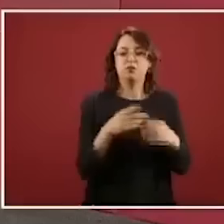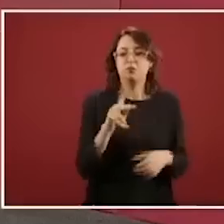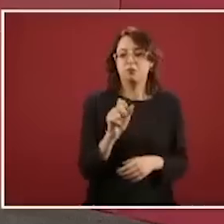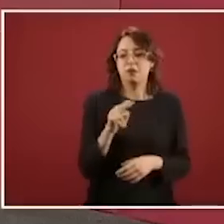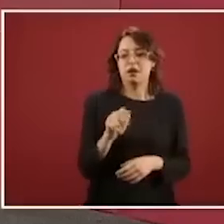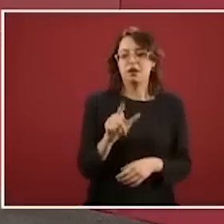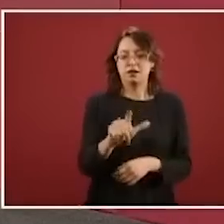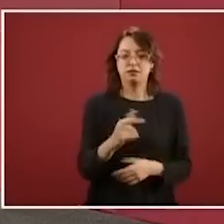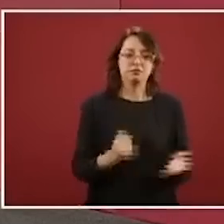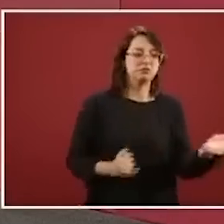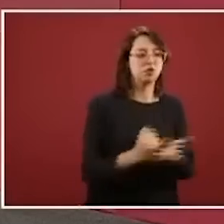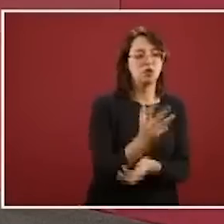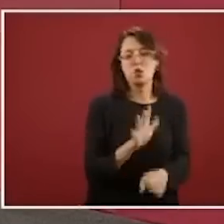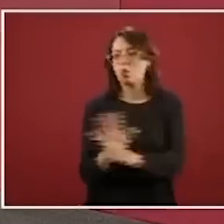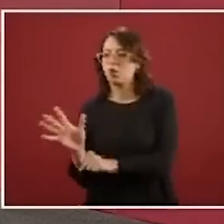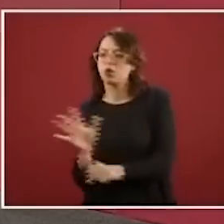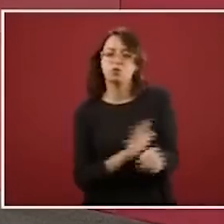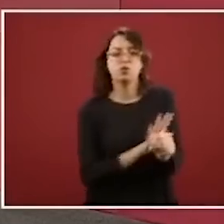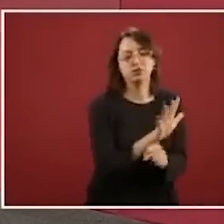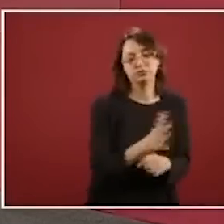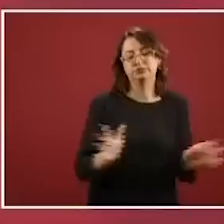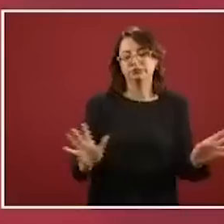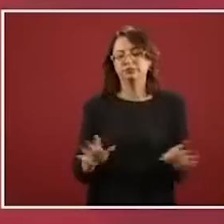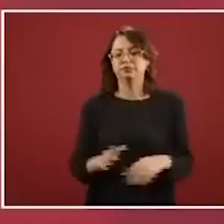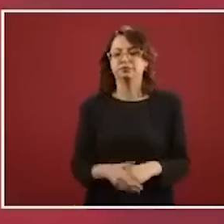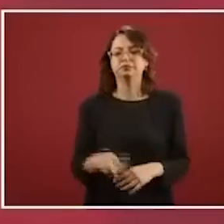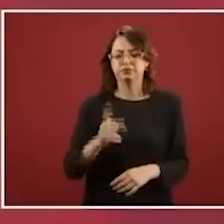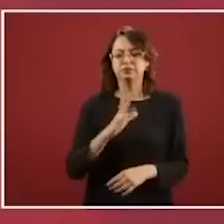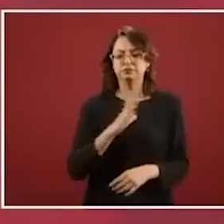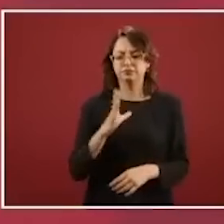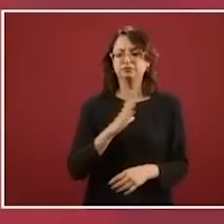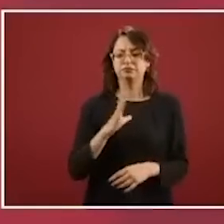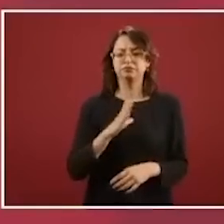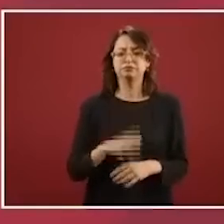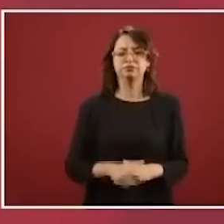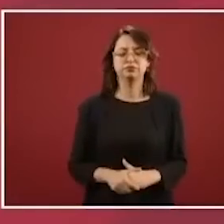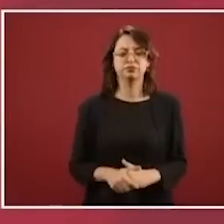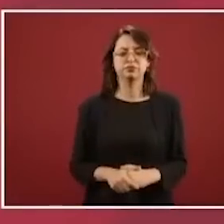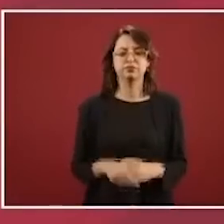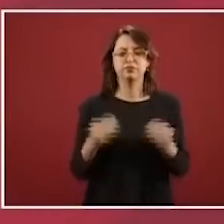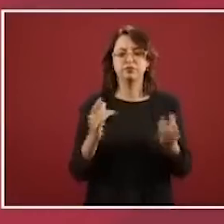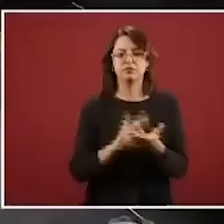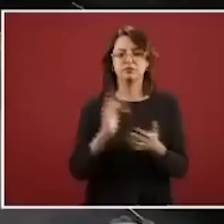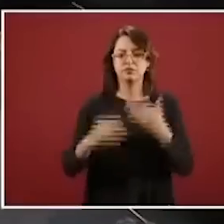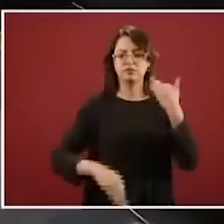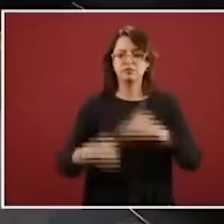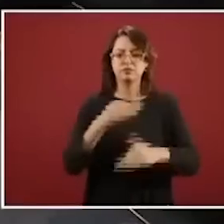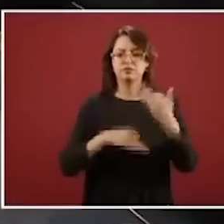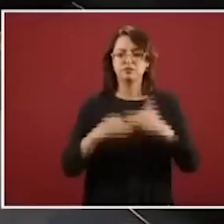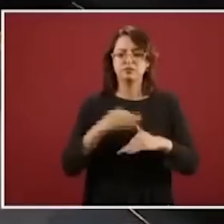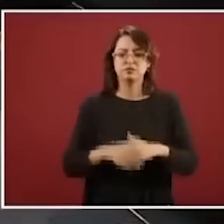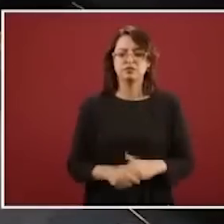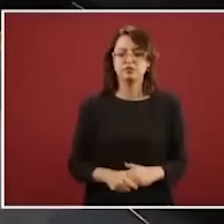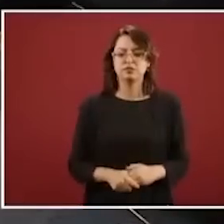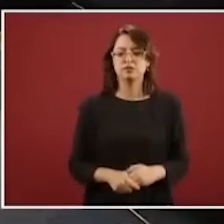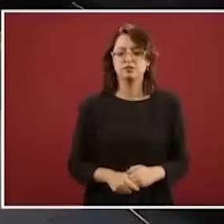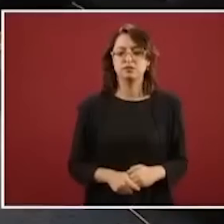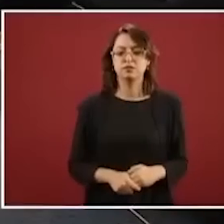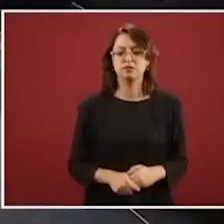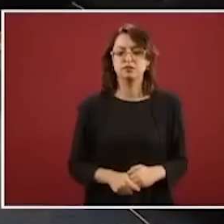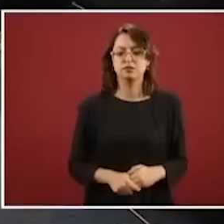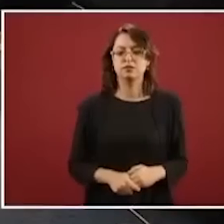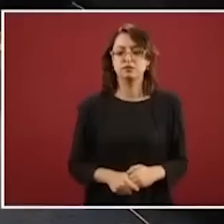Ya decidiremos si lo llevamos a cabo o no, pero tienes esa posibilidad. Muchas gracias a todos. Yo